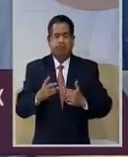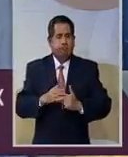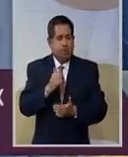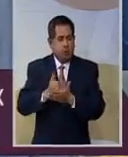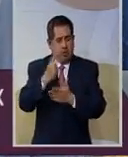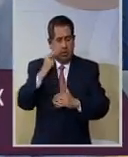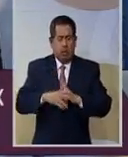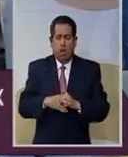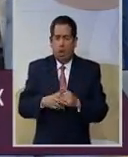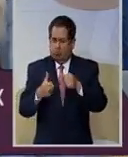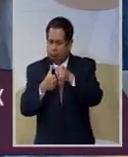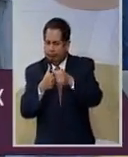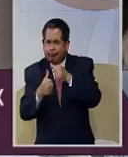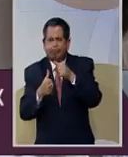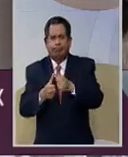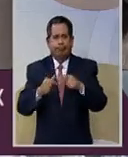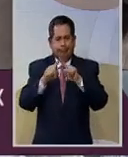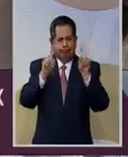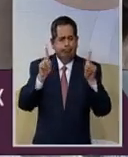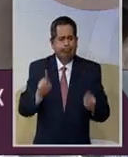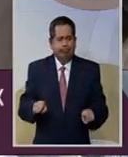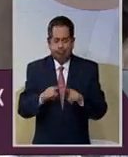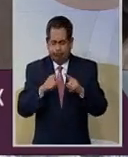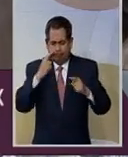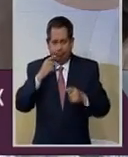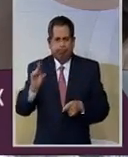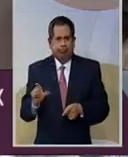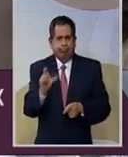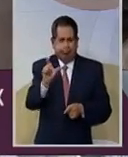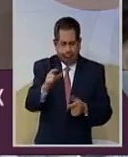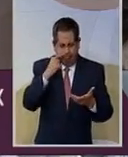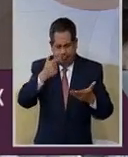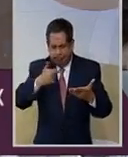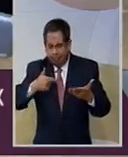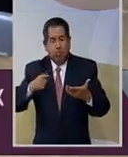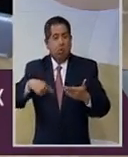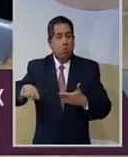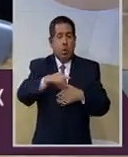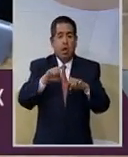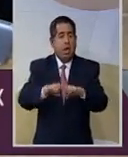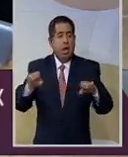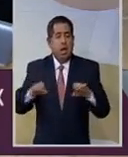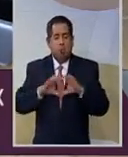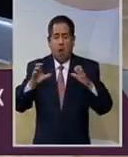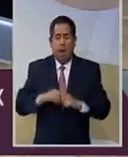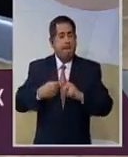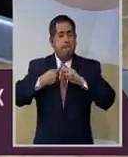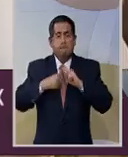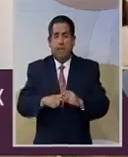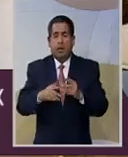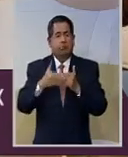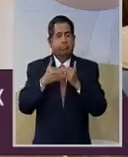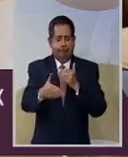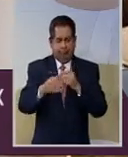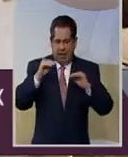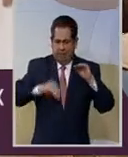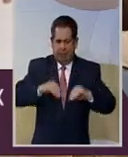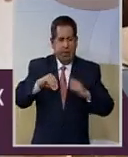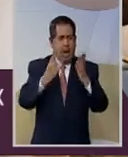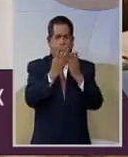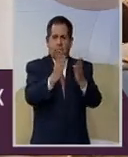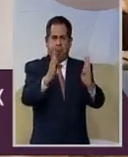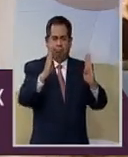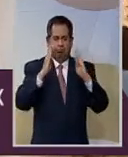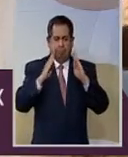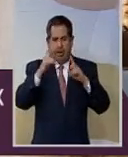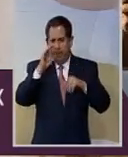tinta indeleble y boletas electorales hicieron que los ciudadanos funcionarios trabajaran en equipo para iniciar con la jornada. El armado de las mamparas fue la